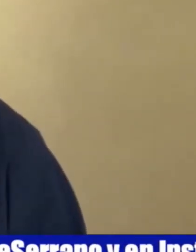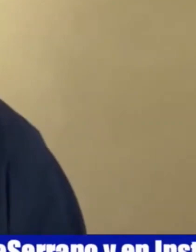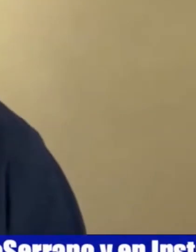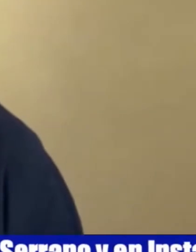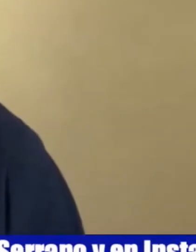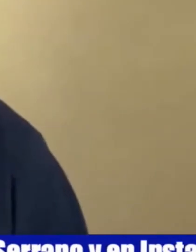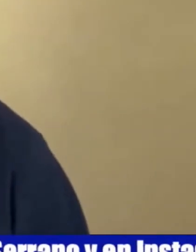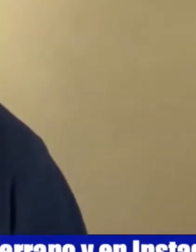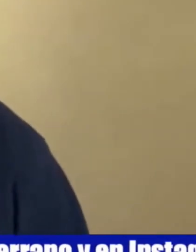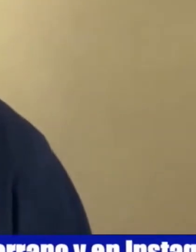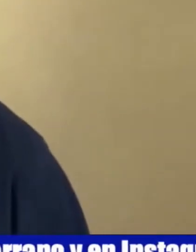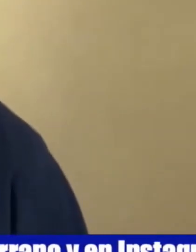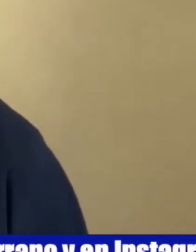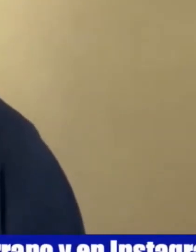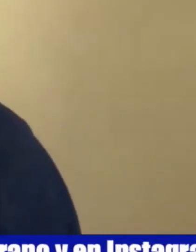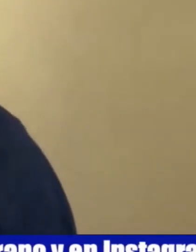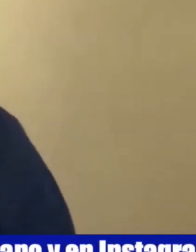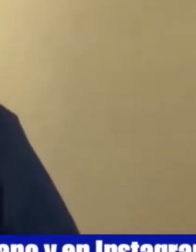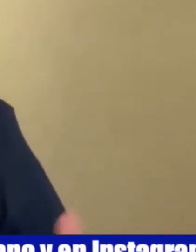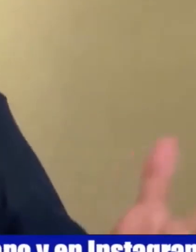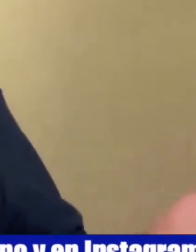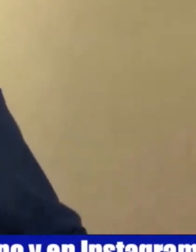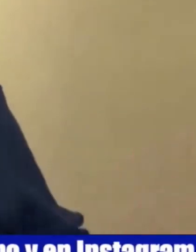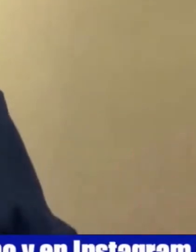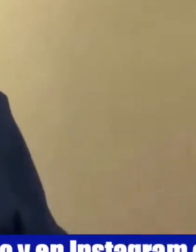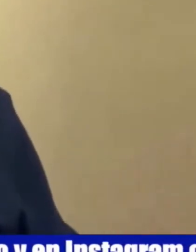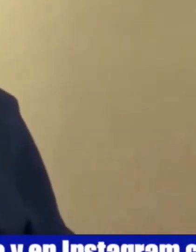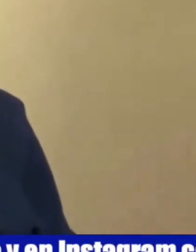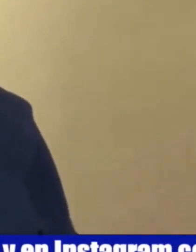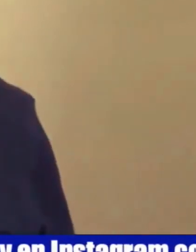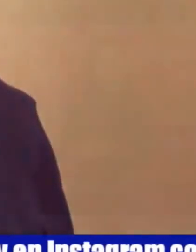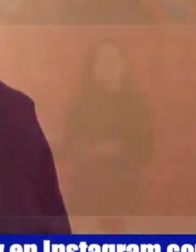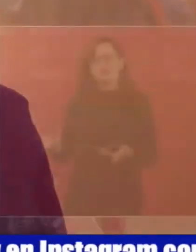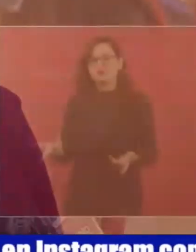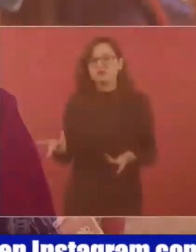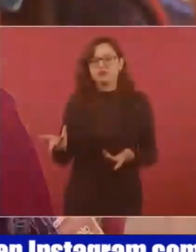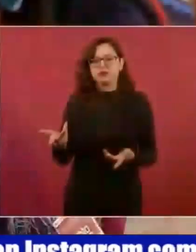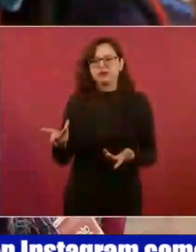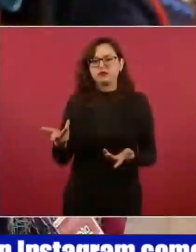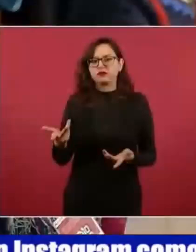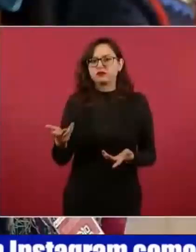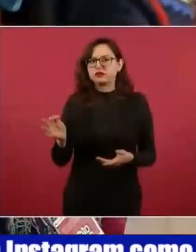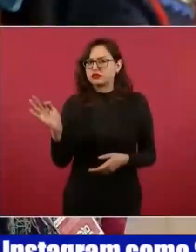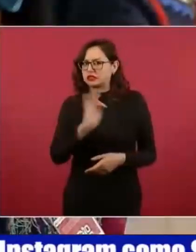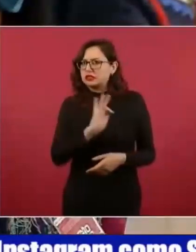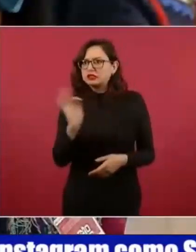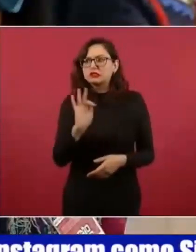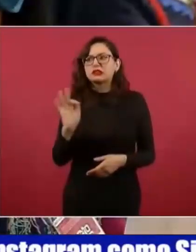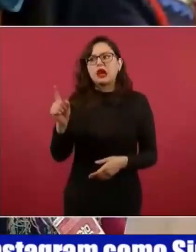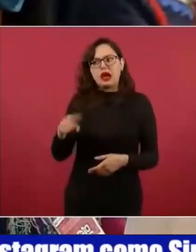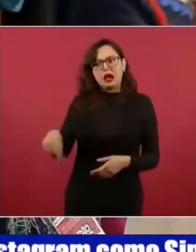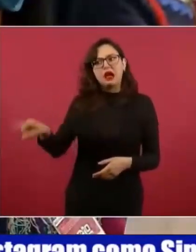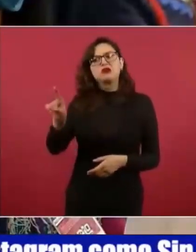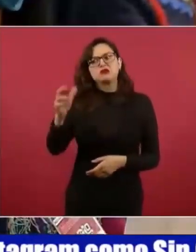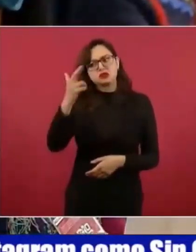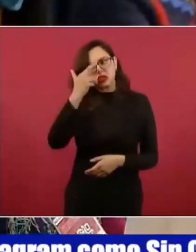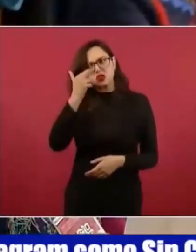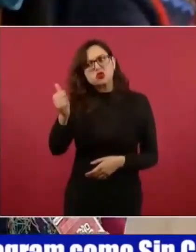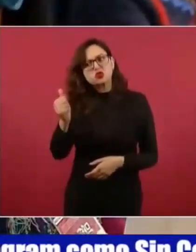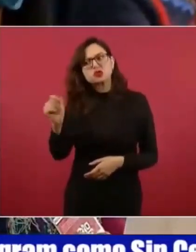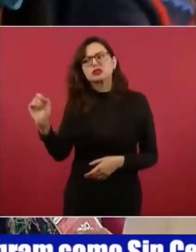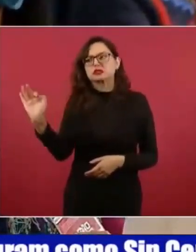en defender a esos medios tradicionales, que me sorprende, de John Holman, el corresponsal de Al